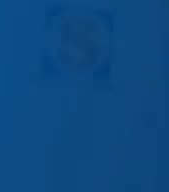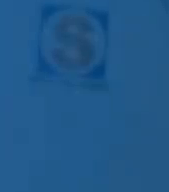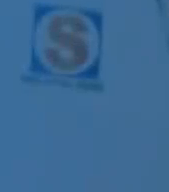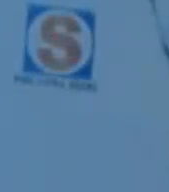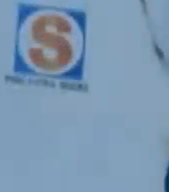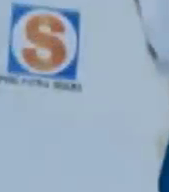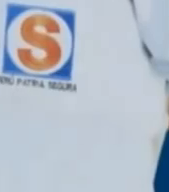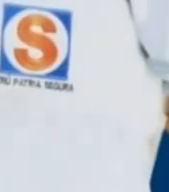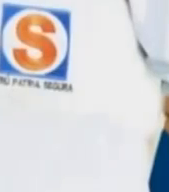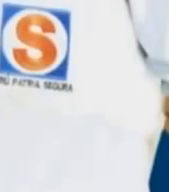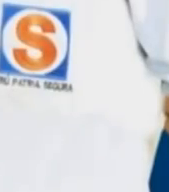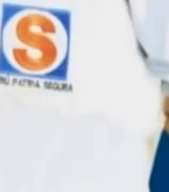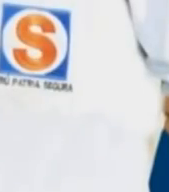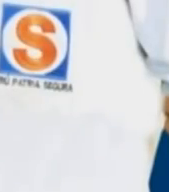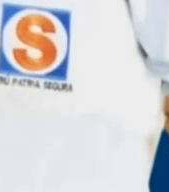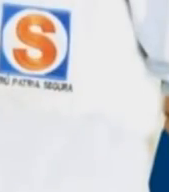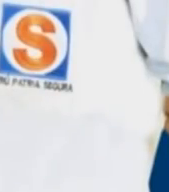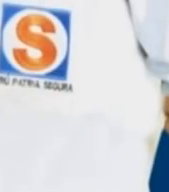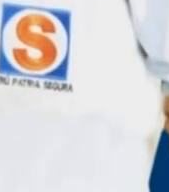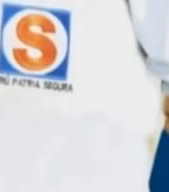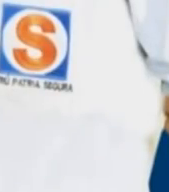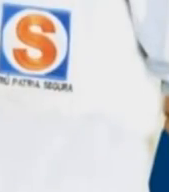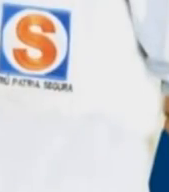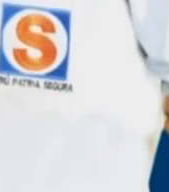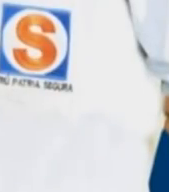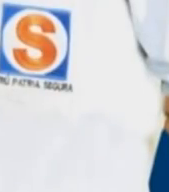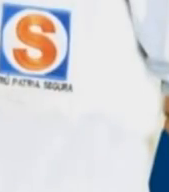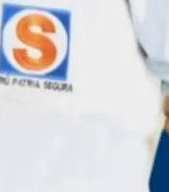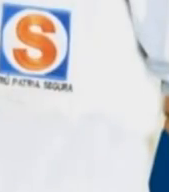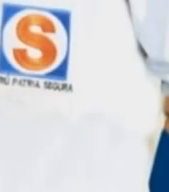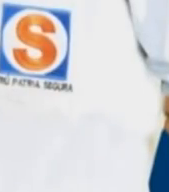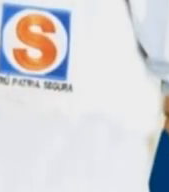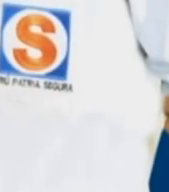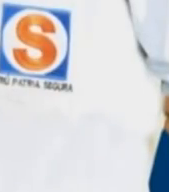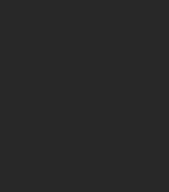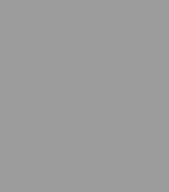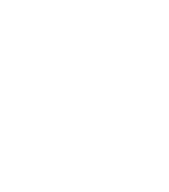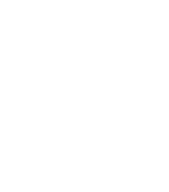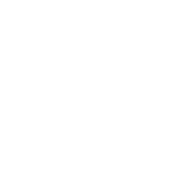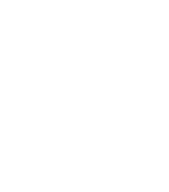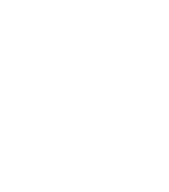regional. Marca las dos ejes de Perú Patria Segura.